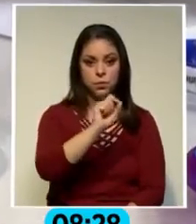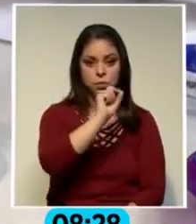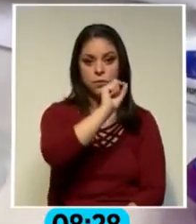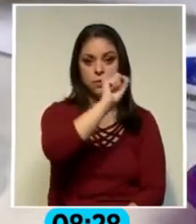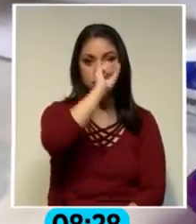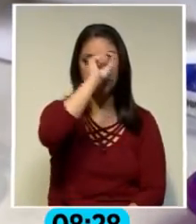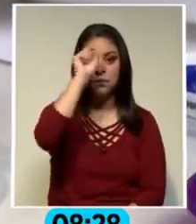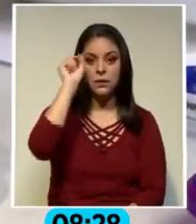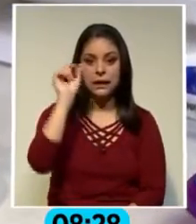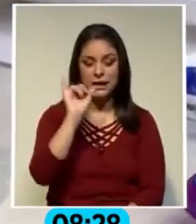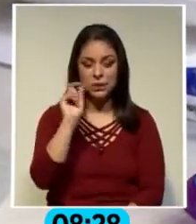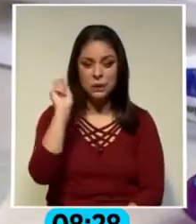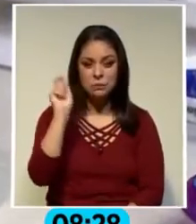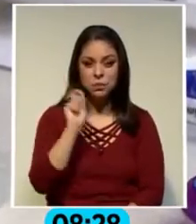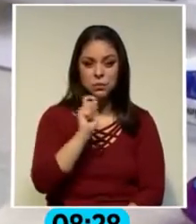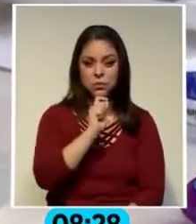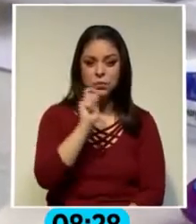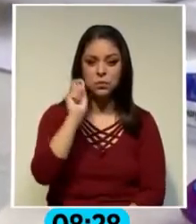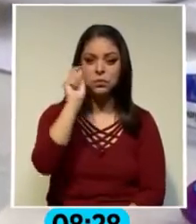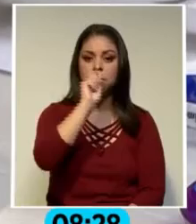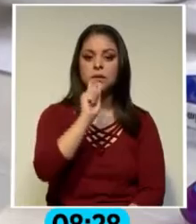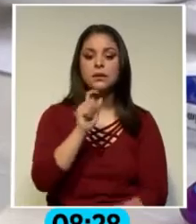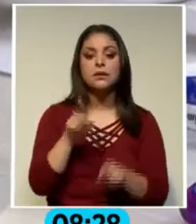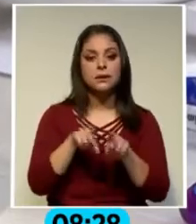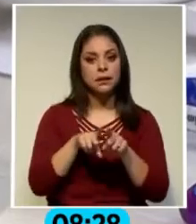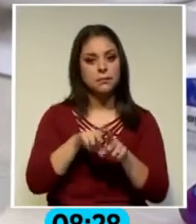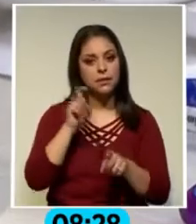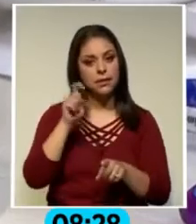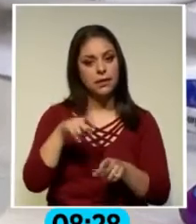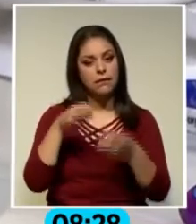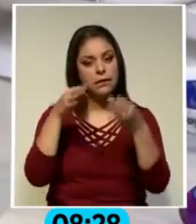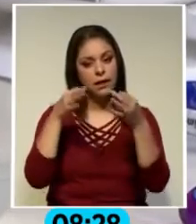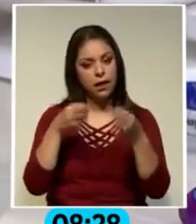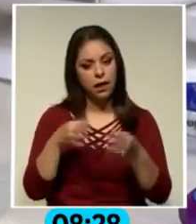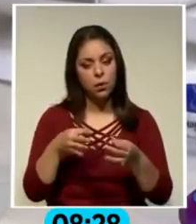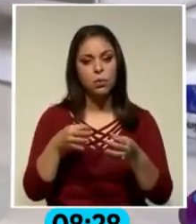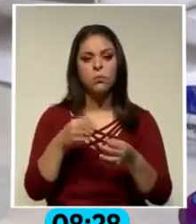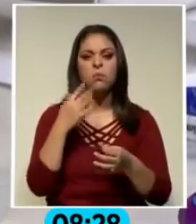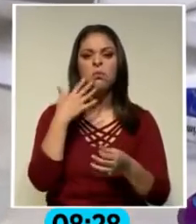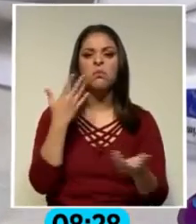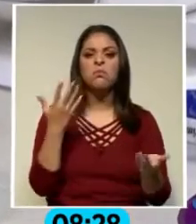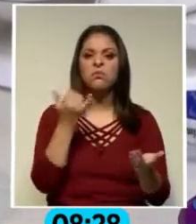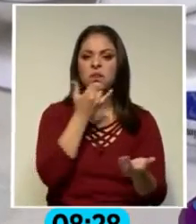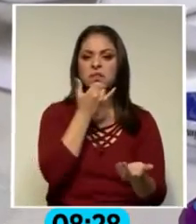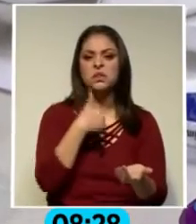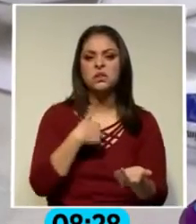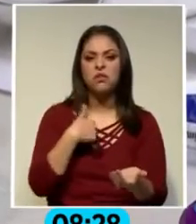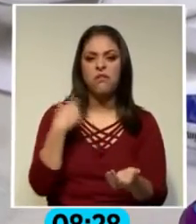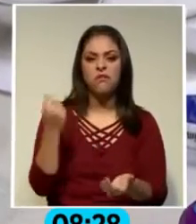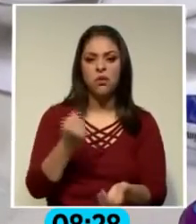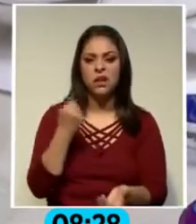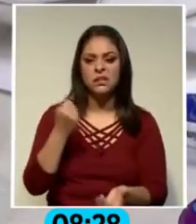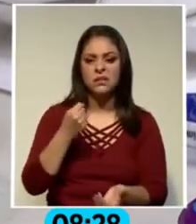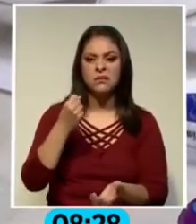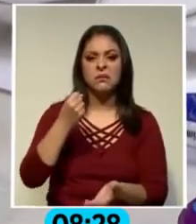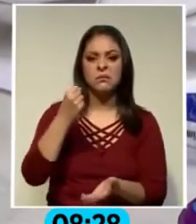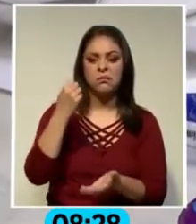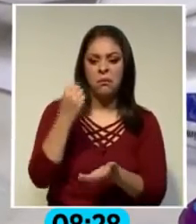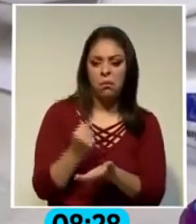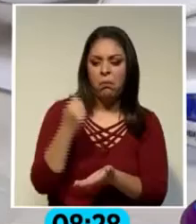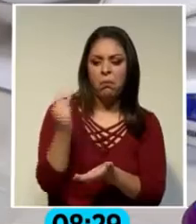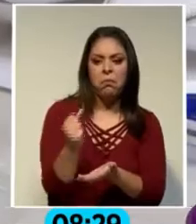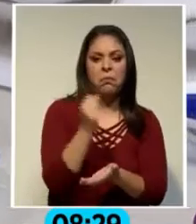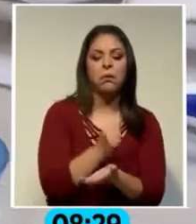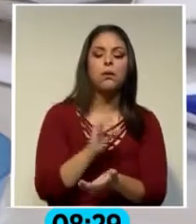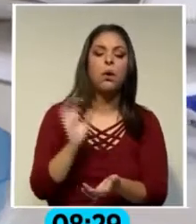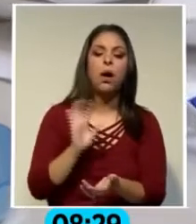puntillea, también tiene delicadeza. Porque qué tal que uno lo haga muy fuerte. Ah, necesita coordinación, eso